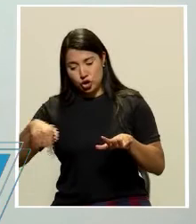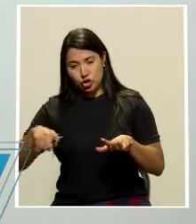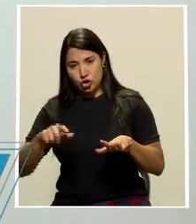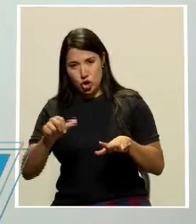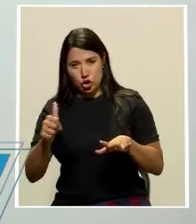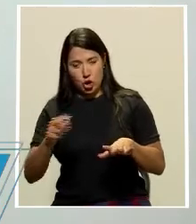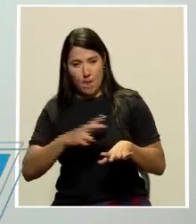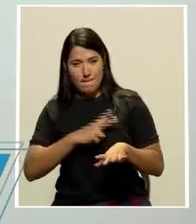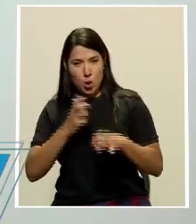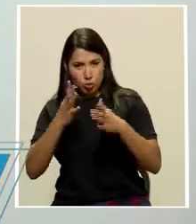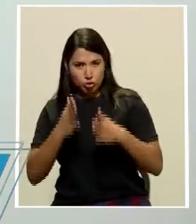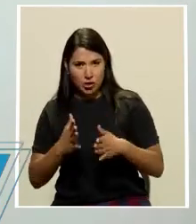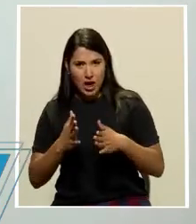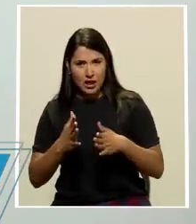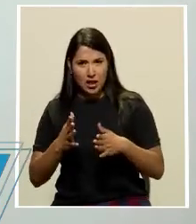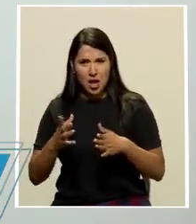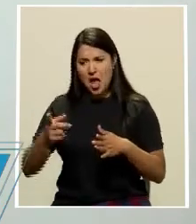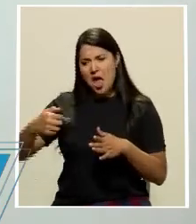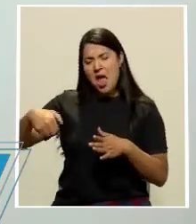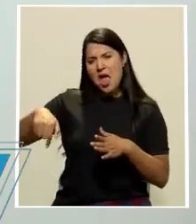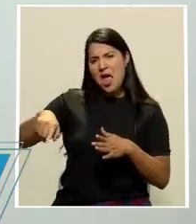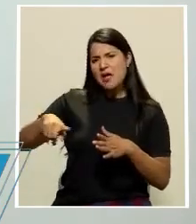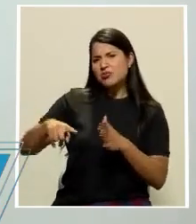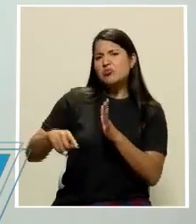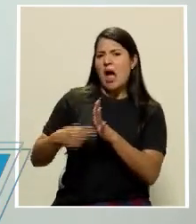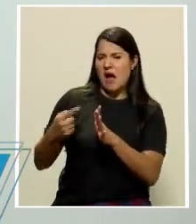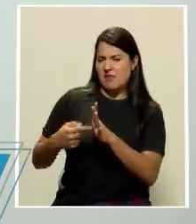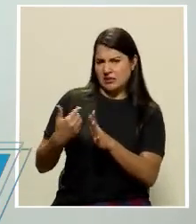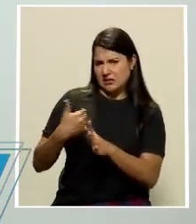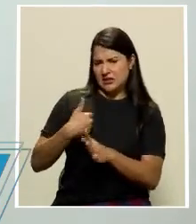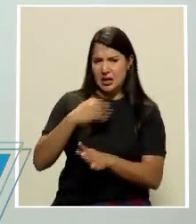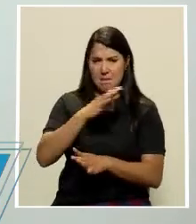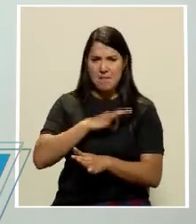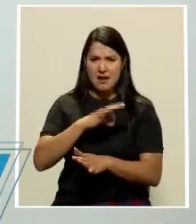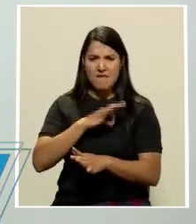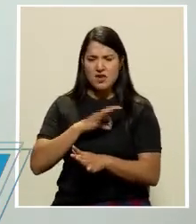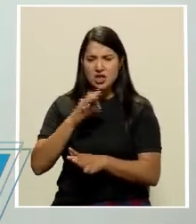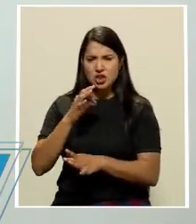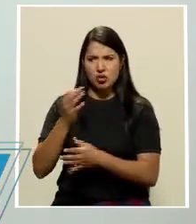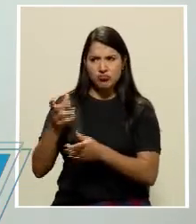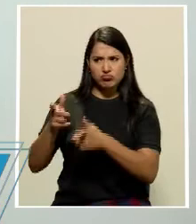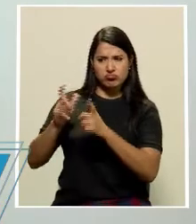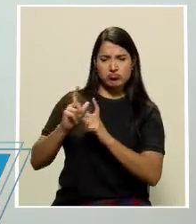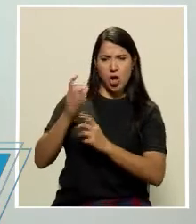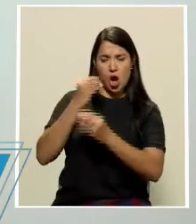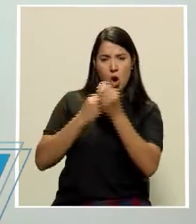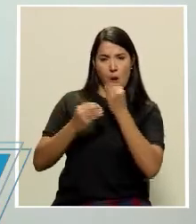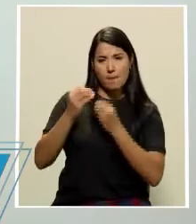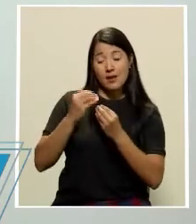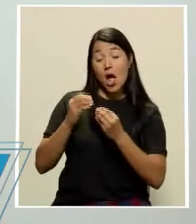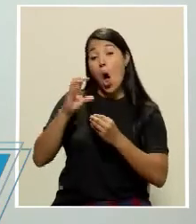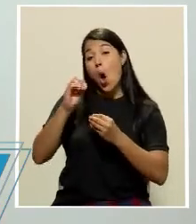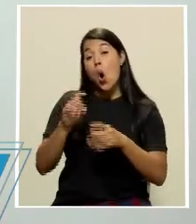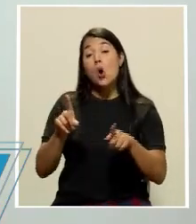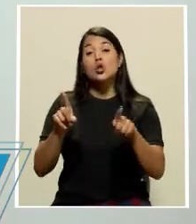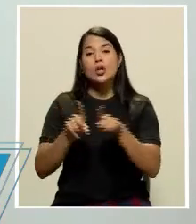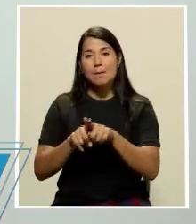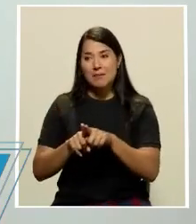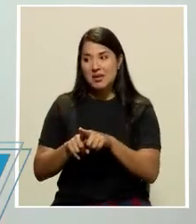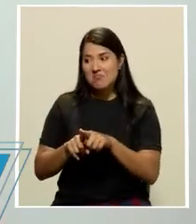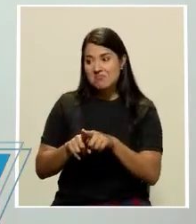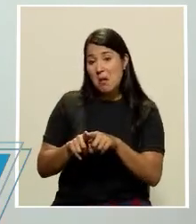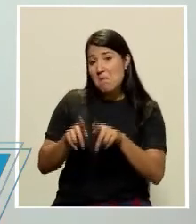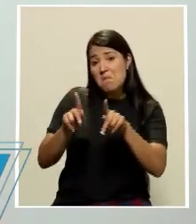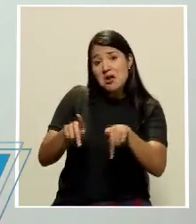personas que pueden ser beneficiarios de las mismas organizaciones sociales, que son miembros del banco, o son personas que también de manera